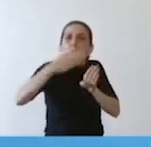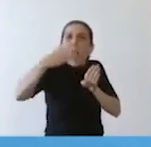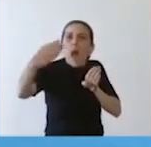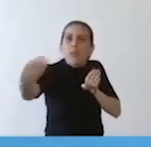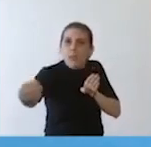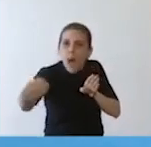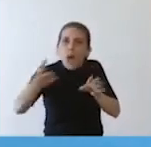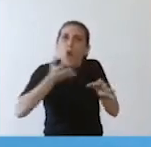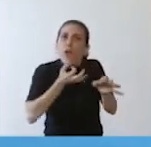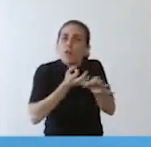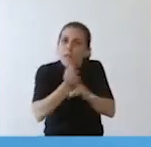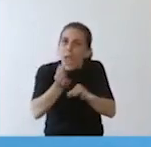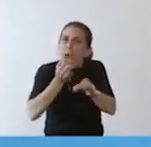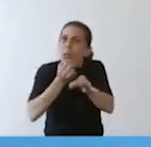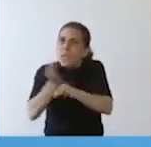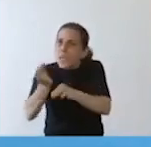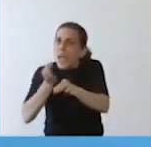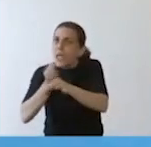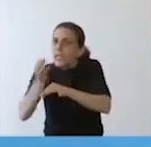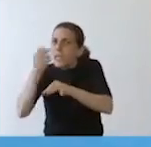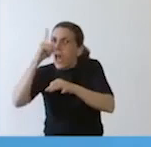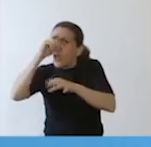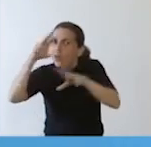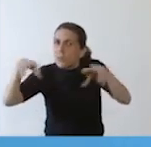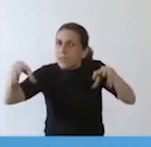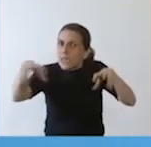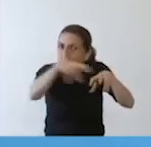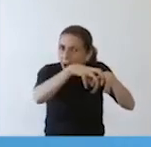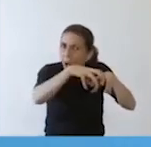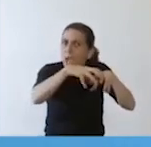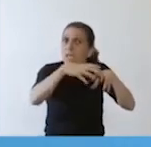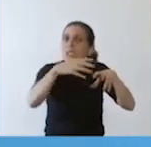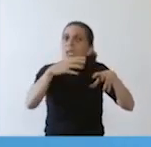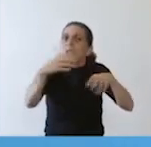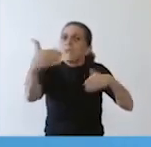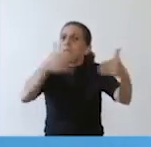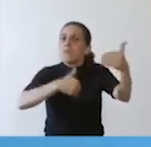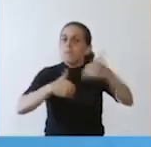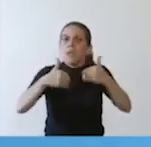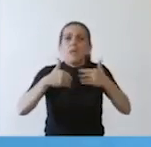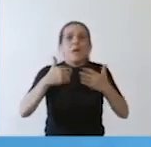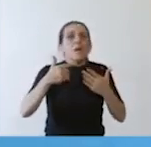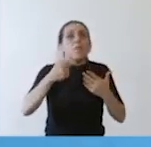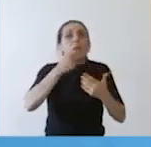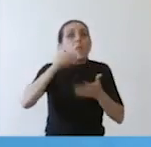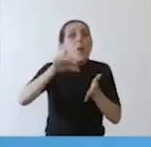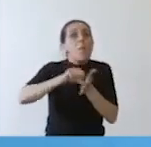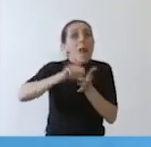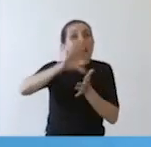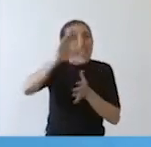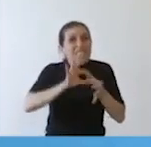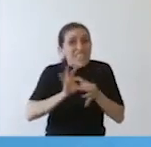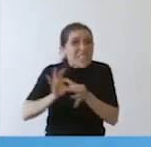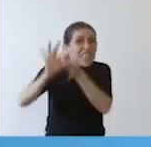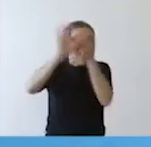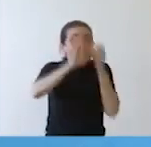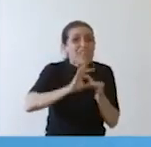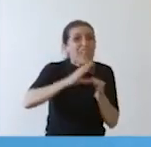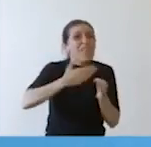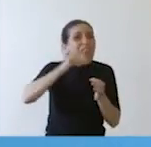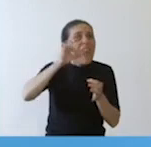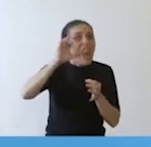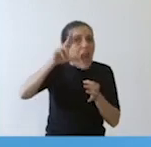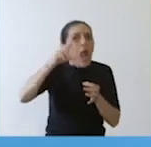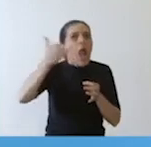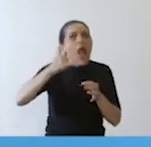seguir preparando el sistema de salud y para, digamos, no sobrecargarlo. En un país federal con diferentes subsistemas de salud,